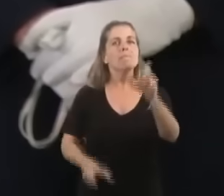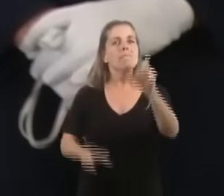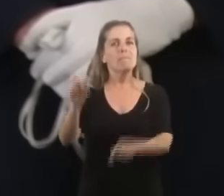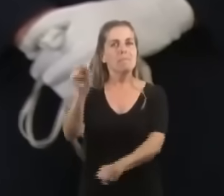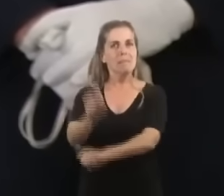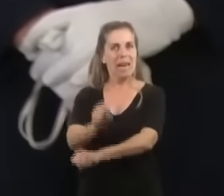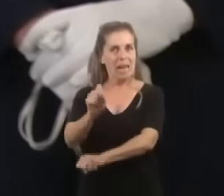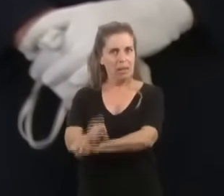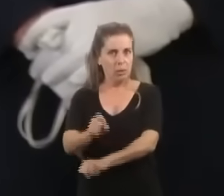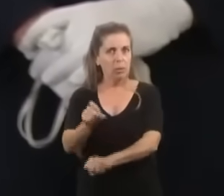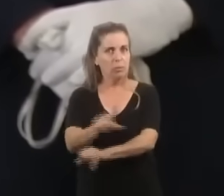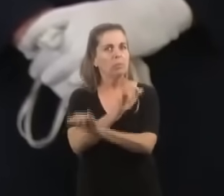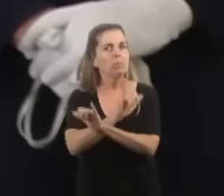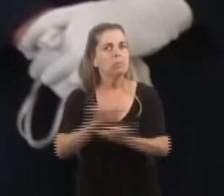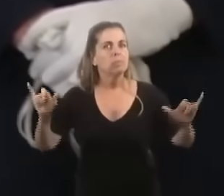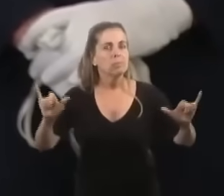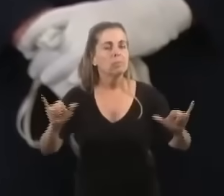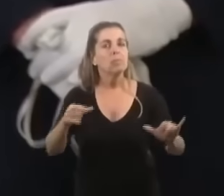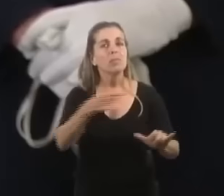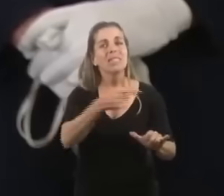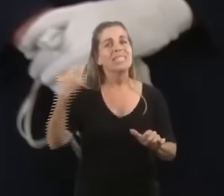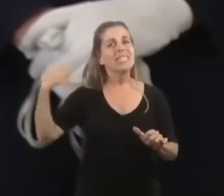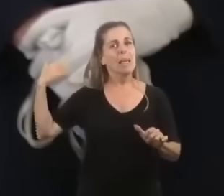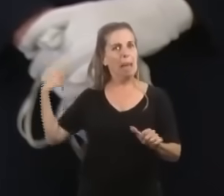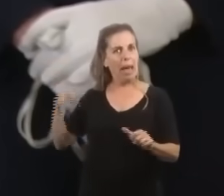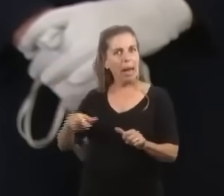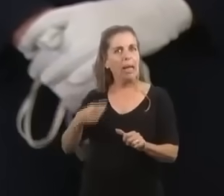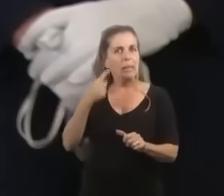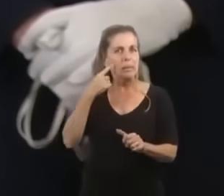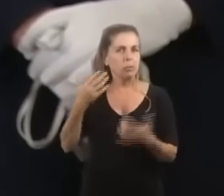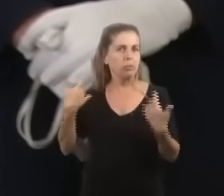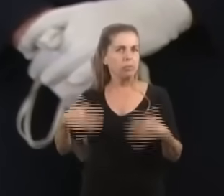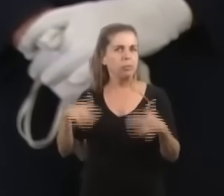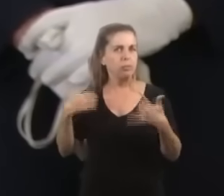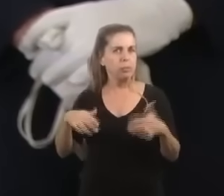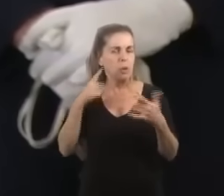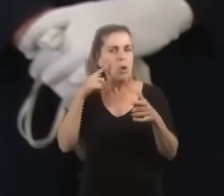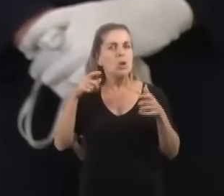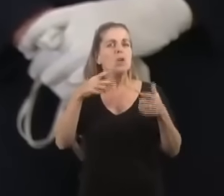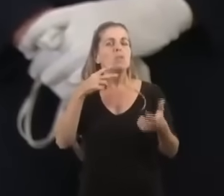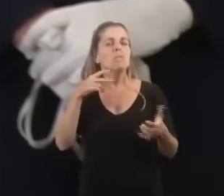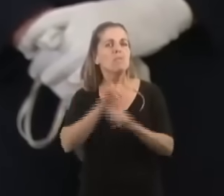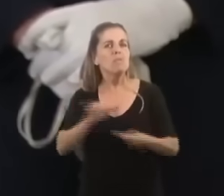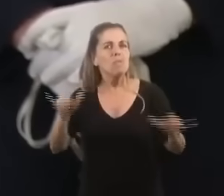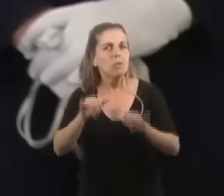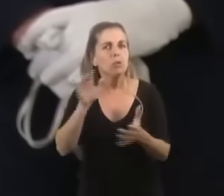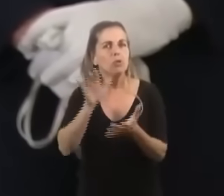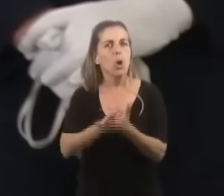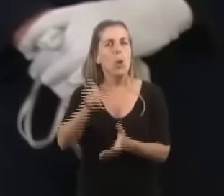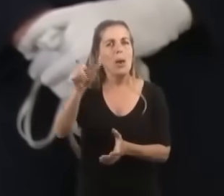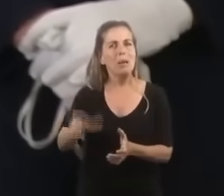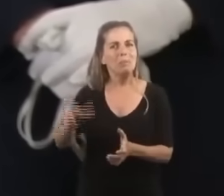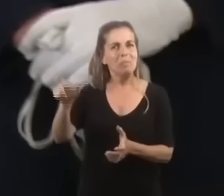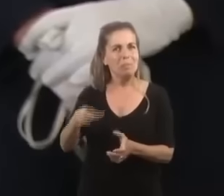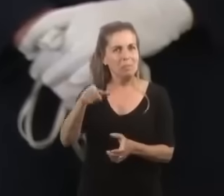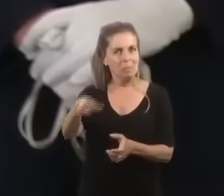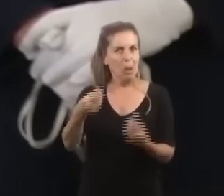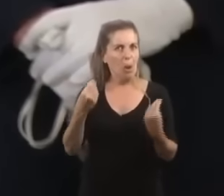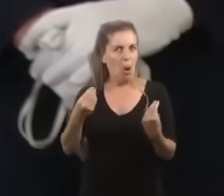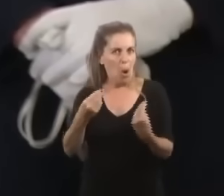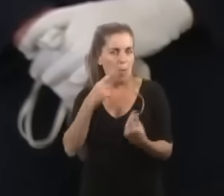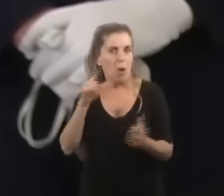Primicia en las últimas semanas se hicieron conocidos varios casos de delincuentes que utilizando la ley de identidad de